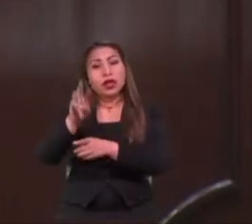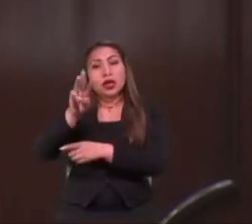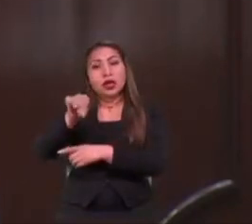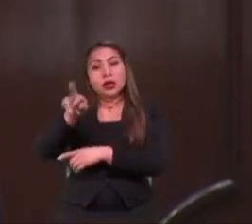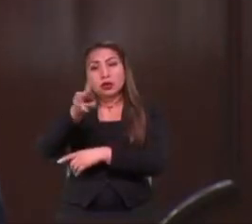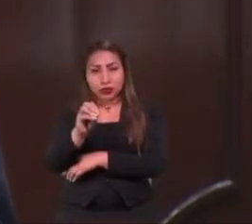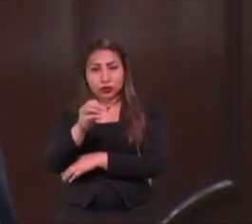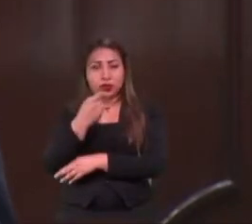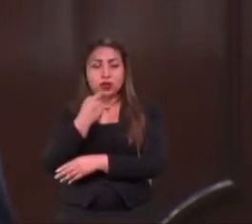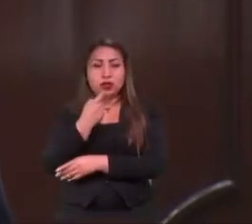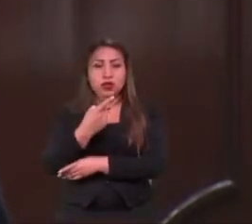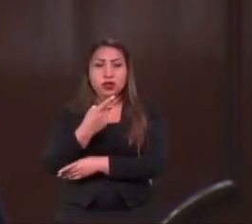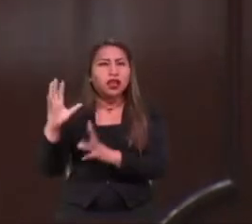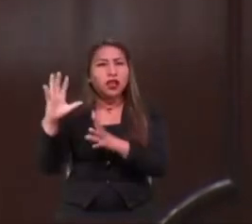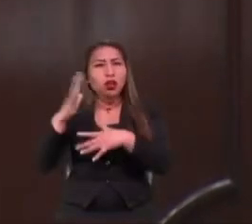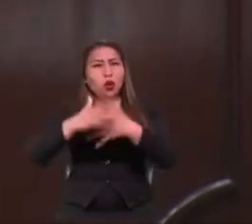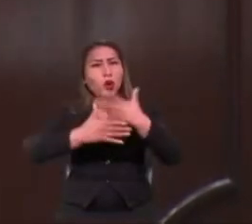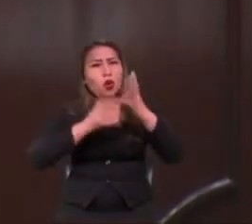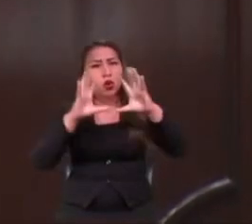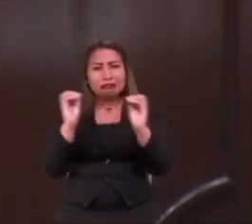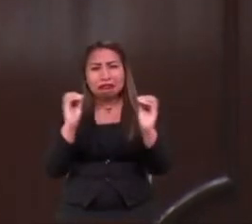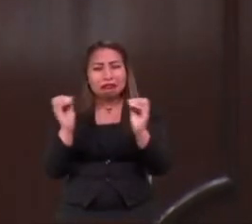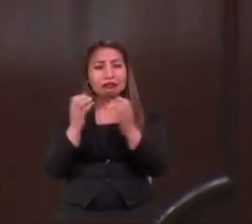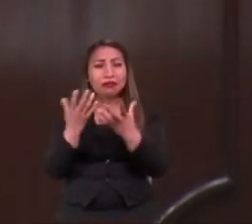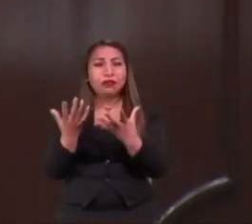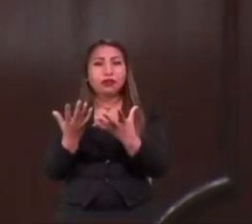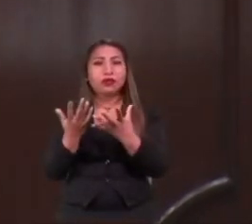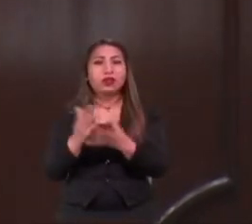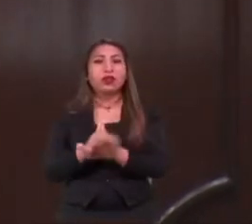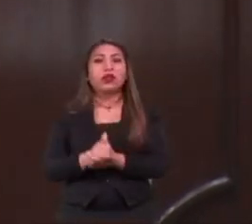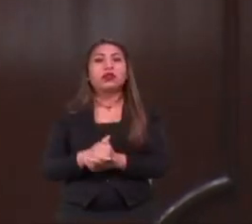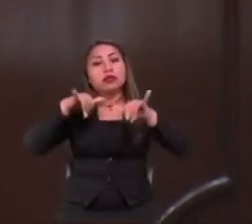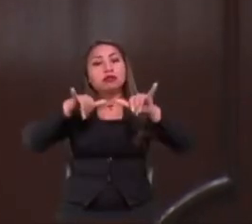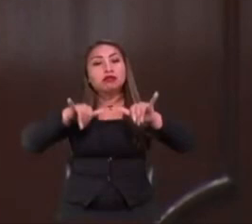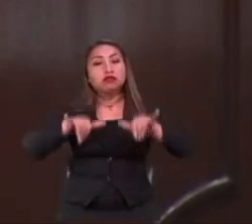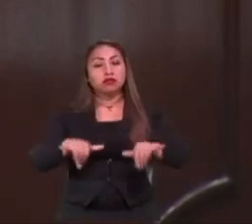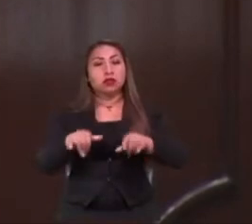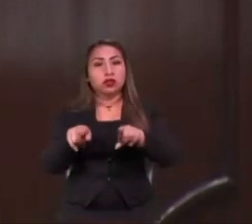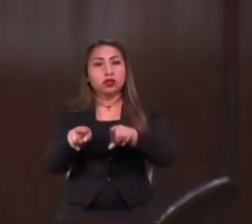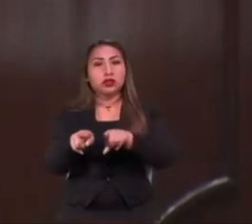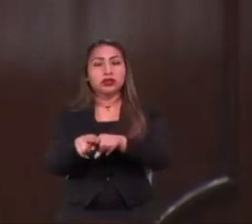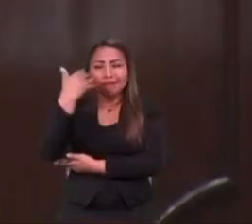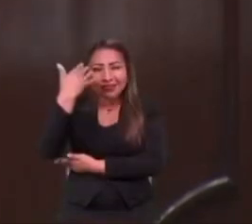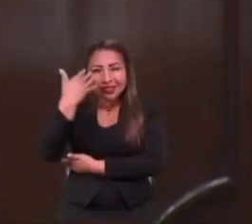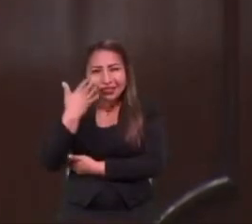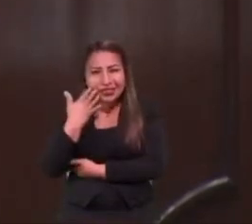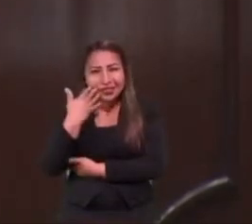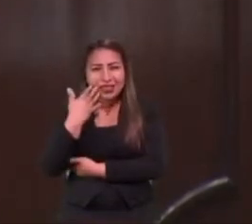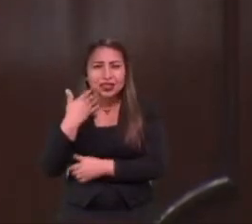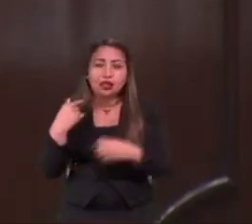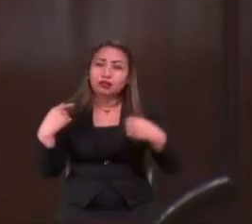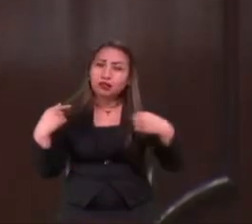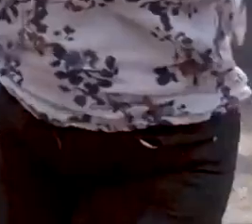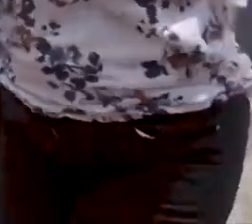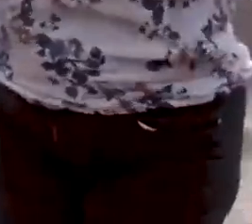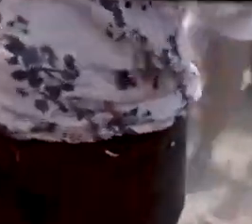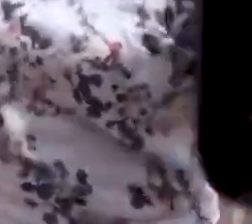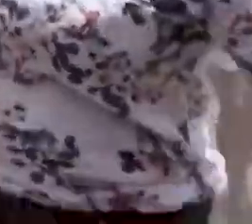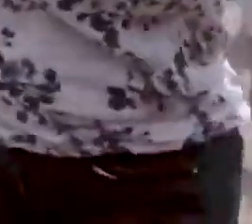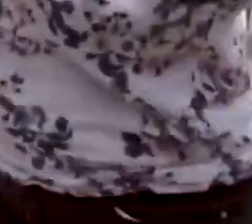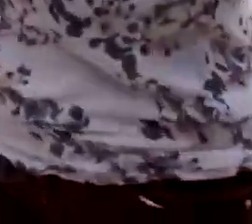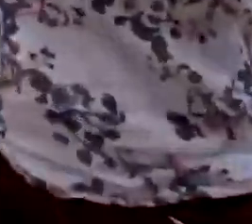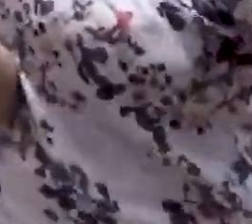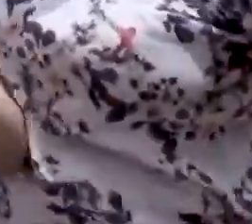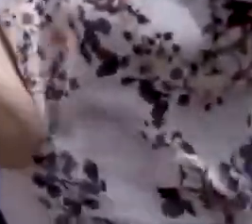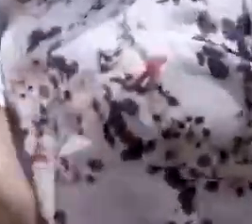Ocurrió lo imprevisto. Una catástrofe devastadora se instaló en nuestras vidas, trayendo incertidumbre, dolor y luto.